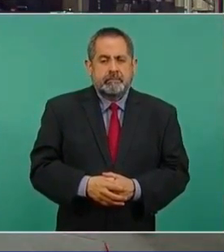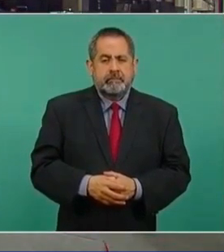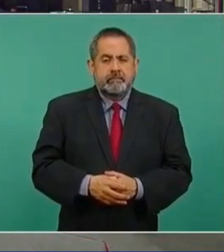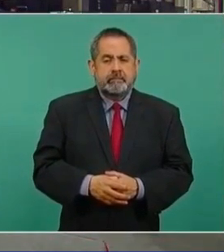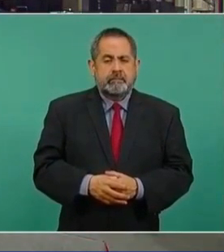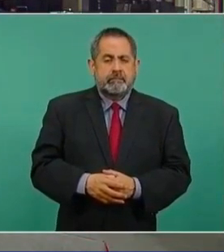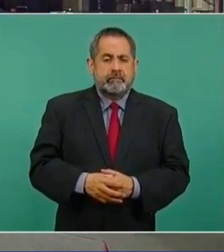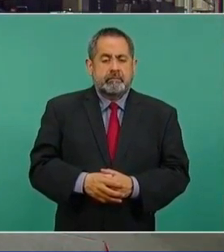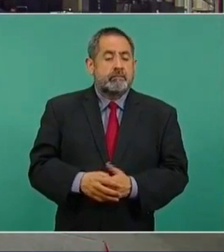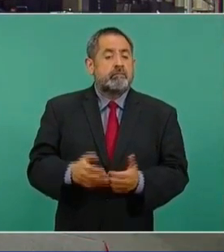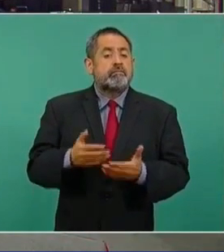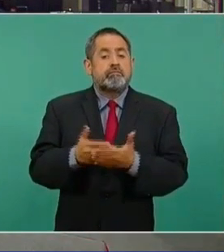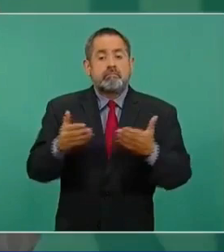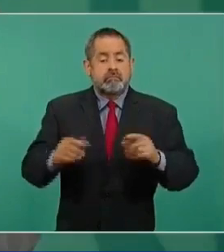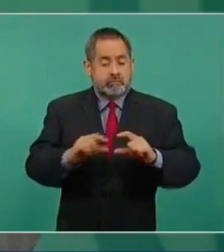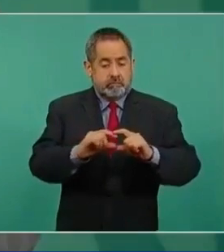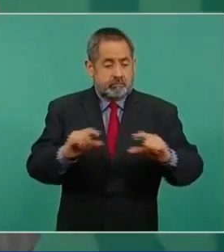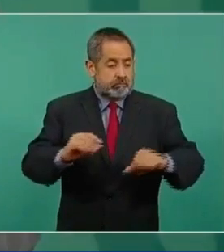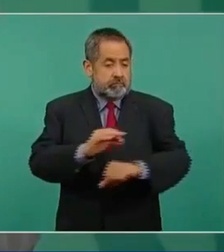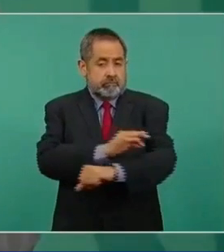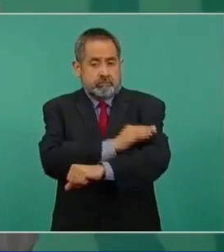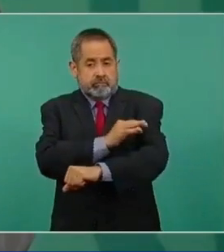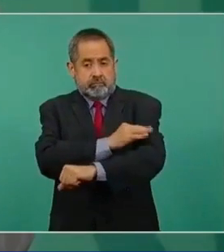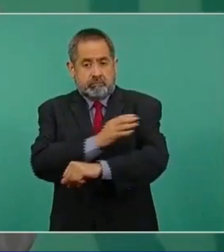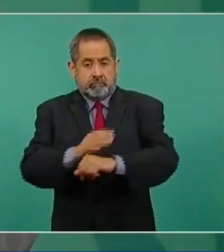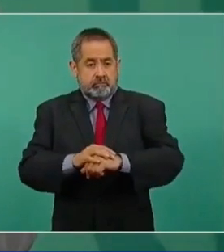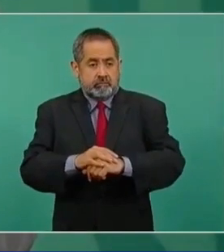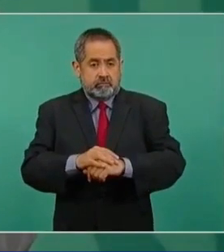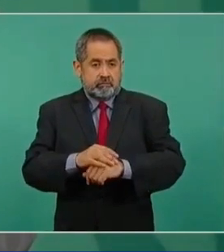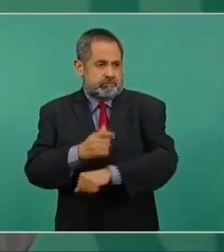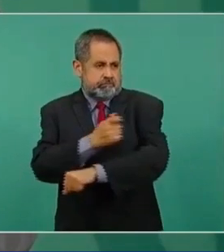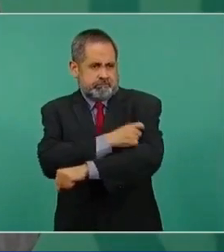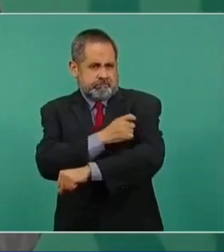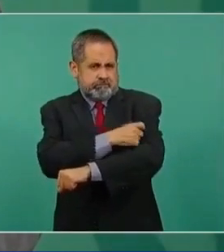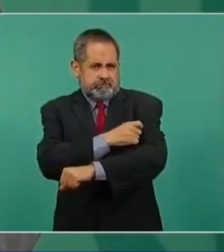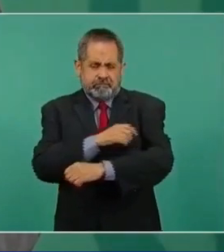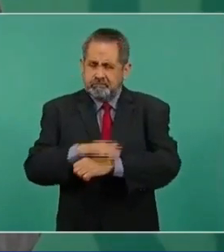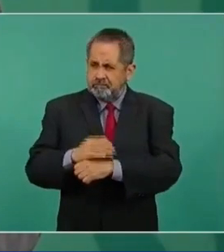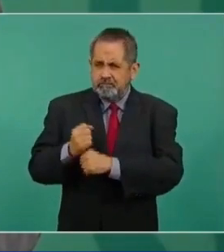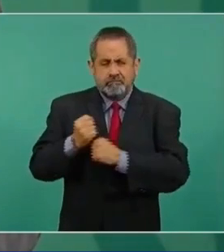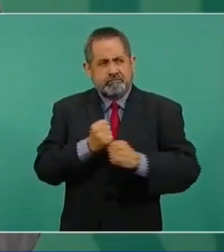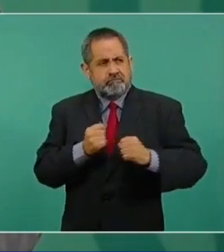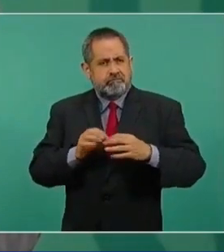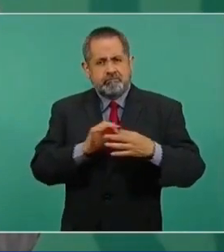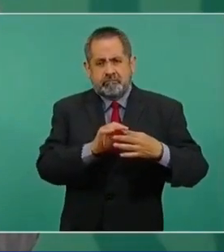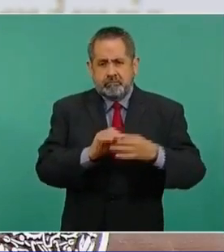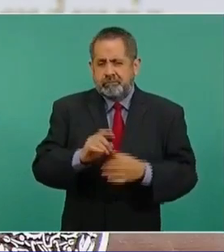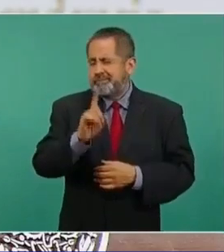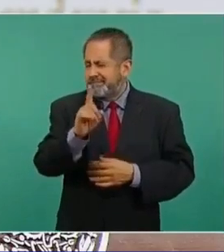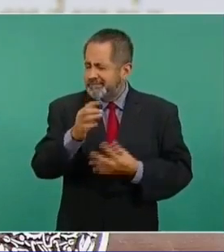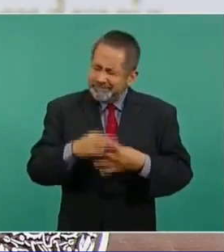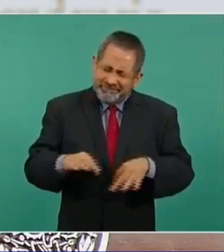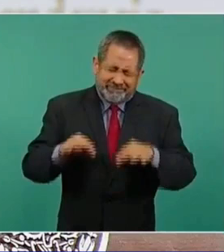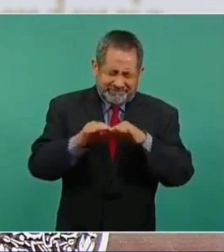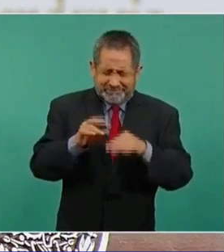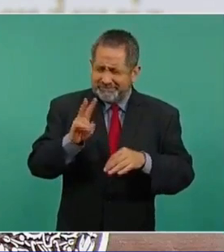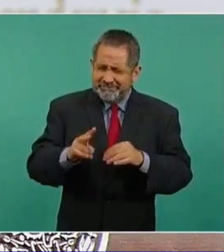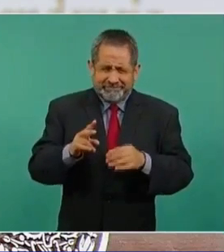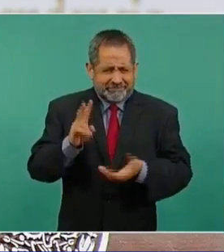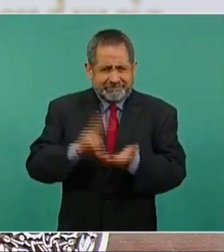Y ahora con las vacunas se fortalece. No, es muy importante lo de las